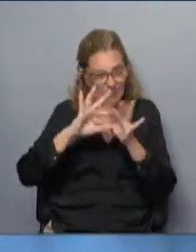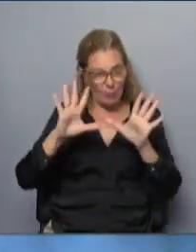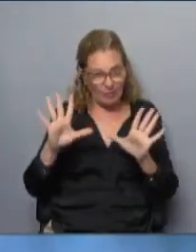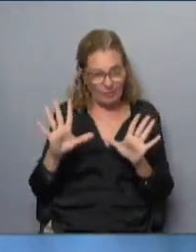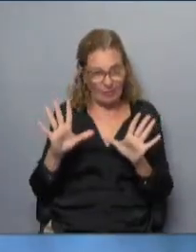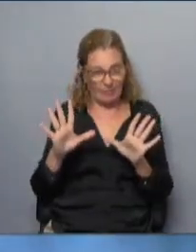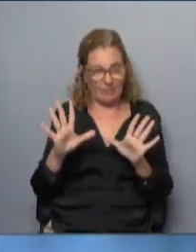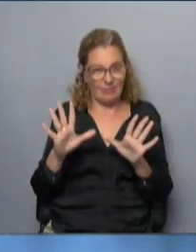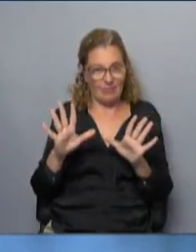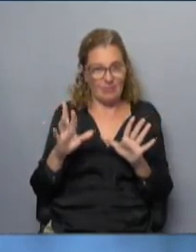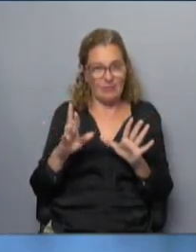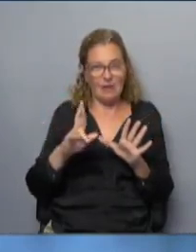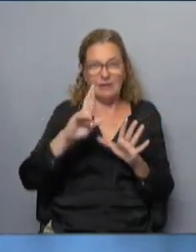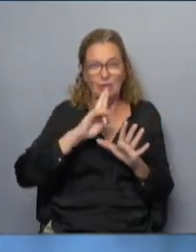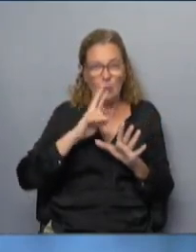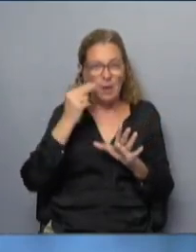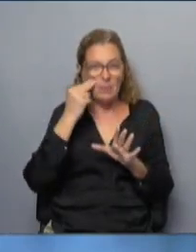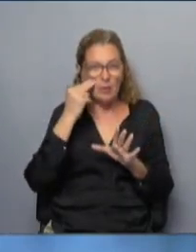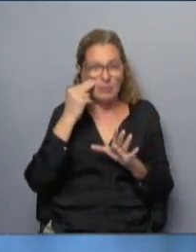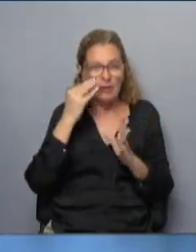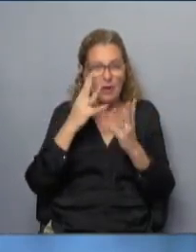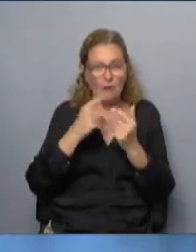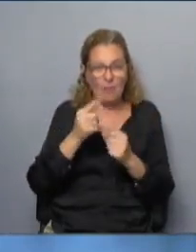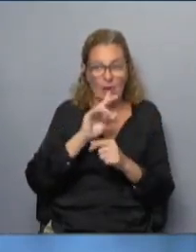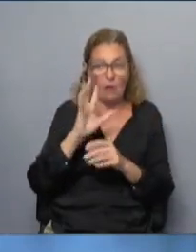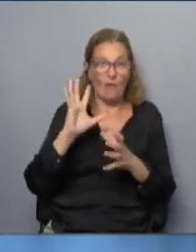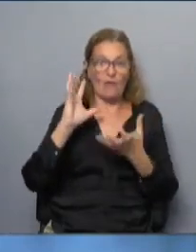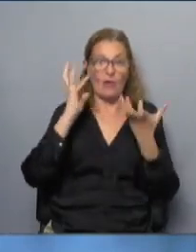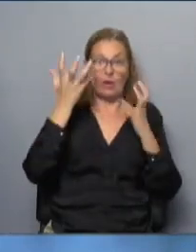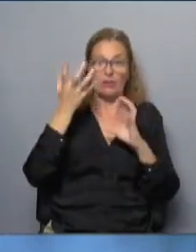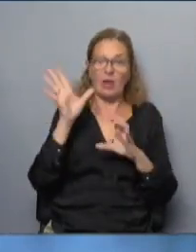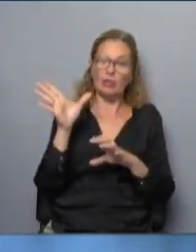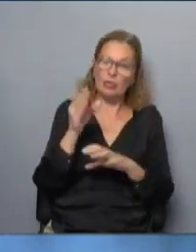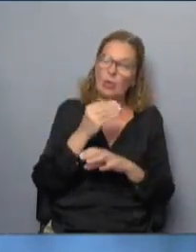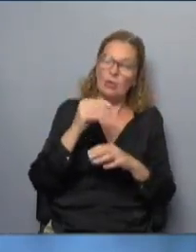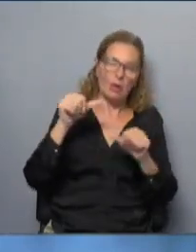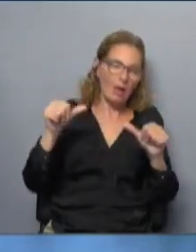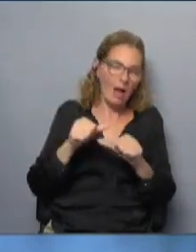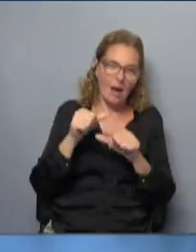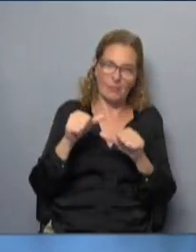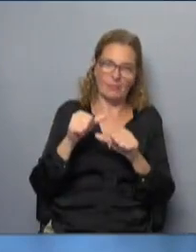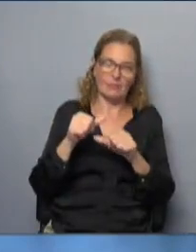de resolver el conflicto en una forma no violenta todo lo que hagamos es